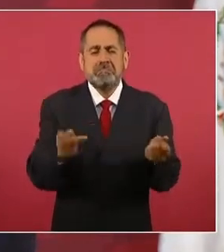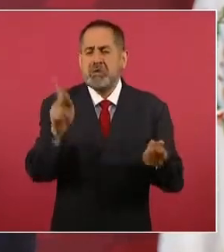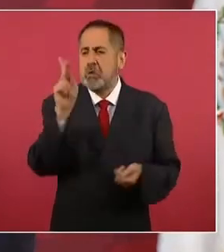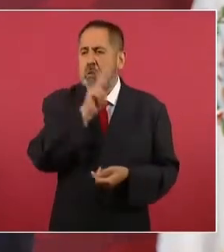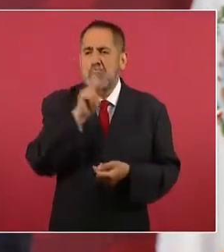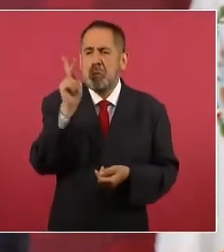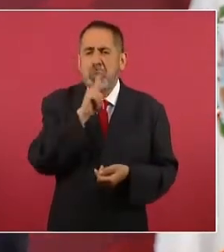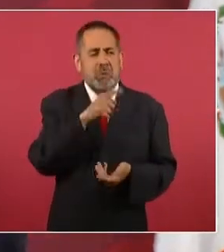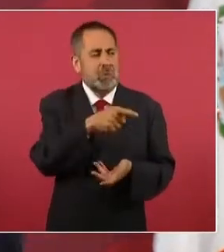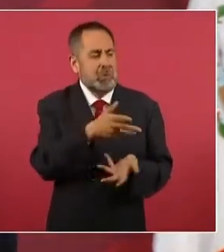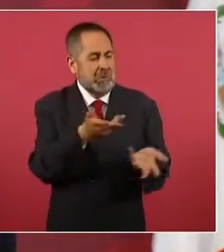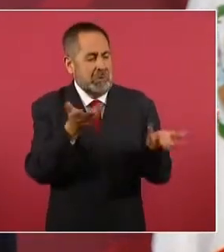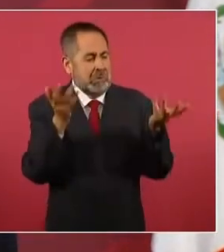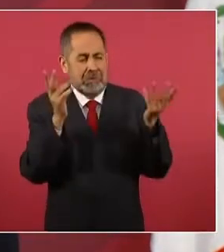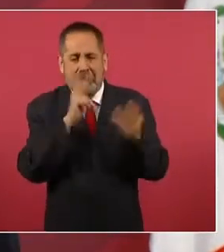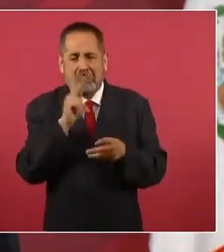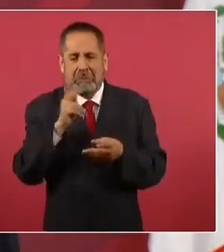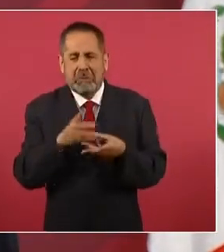pero no